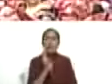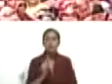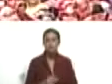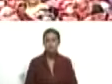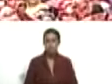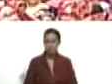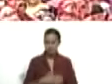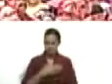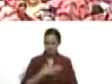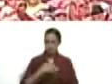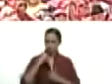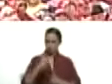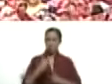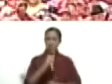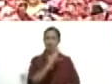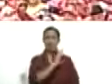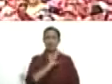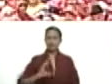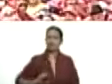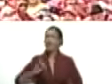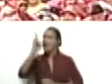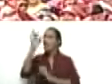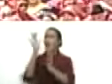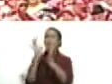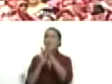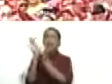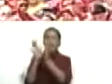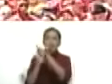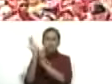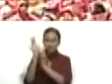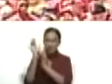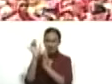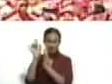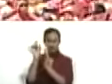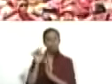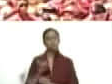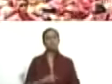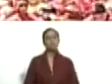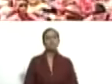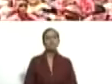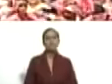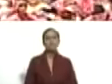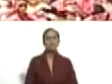Y soy cristiano de Cristo, de las catacumbas profundas.